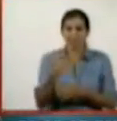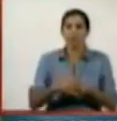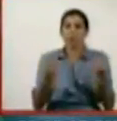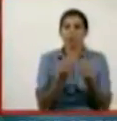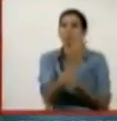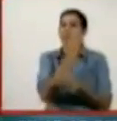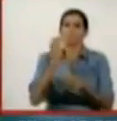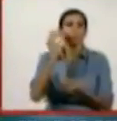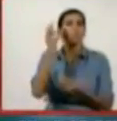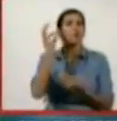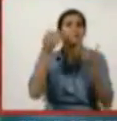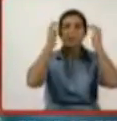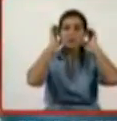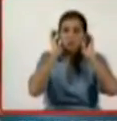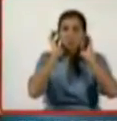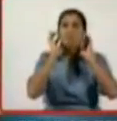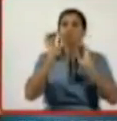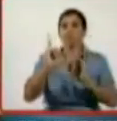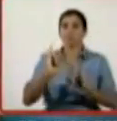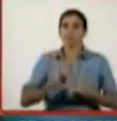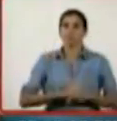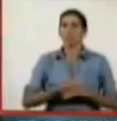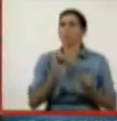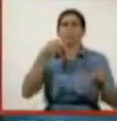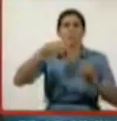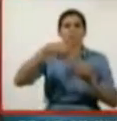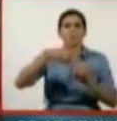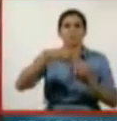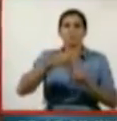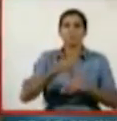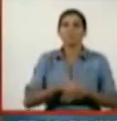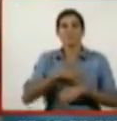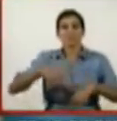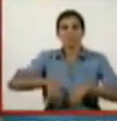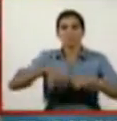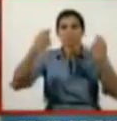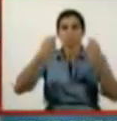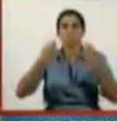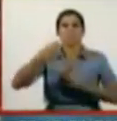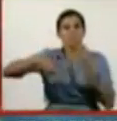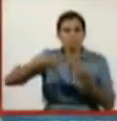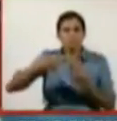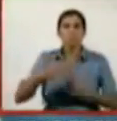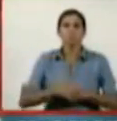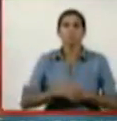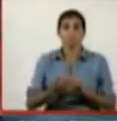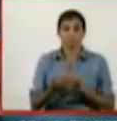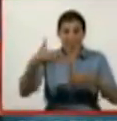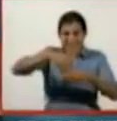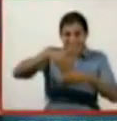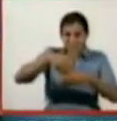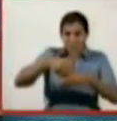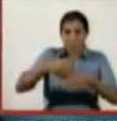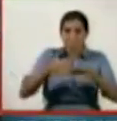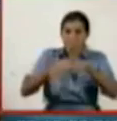radonski y María Corina Machado tenía por objeto destruir la Revolución bolivariana y Convertir las elecciones municipales del